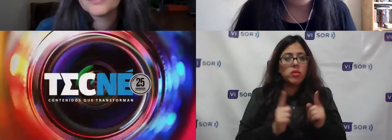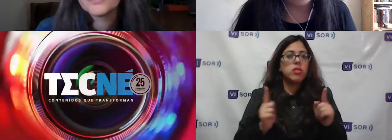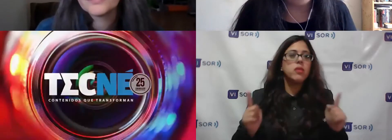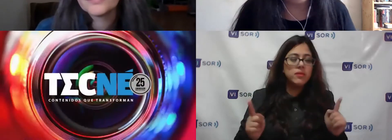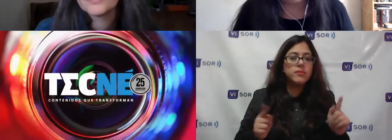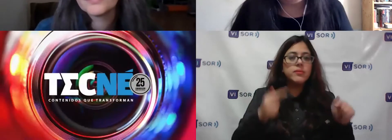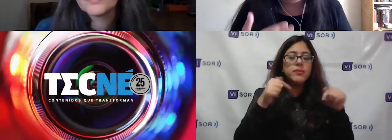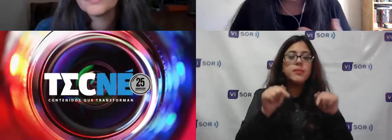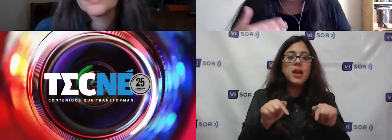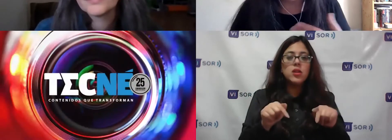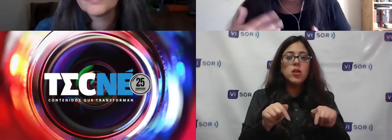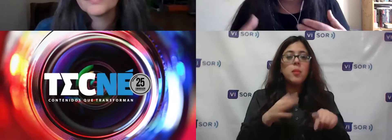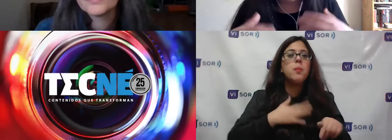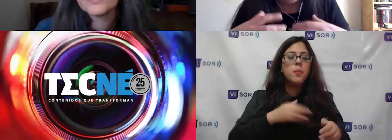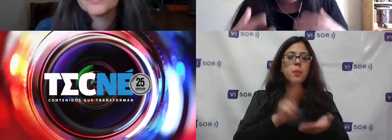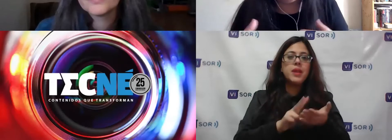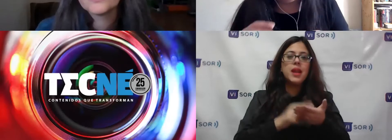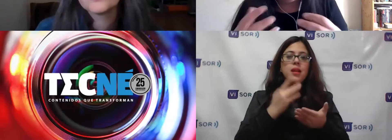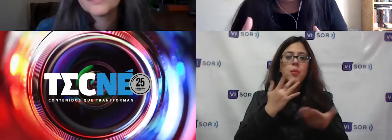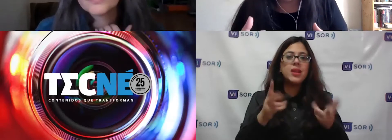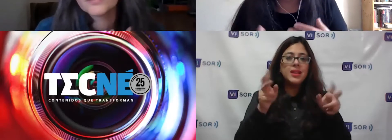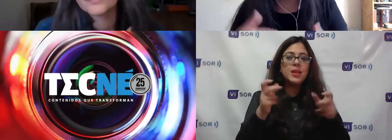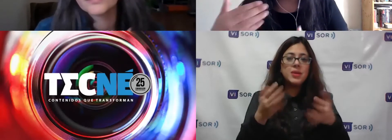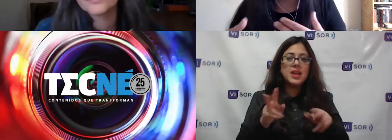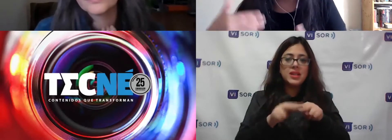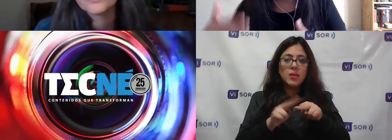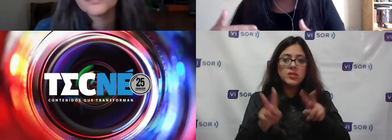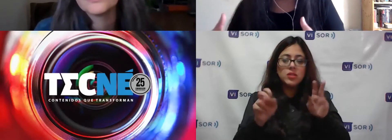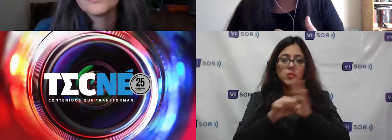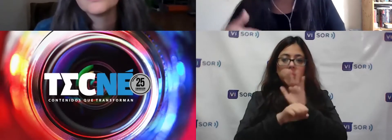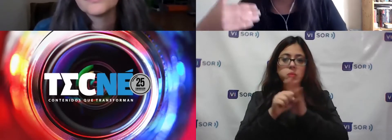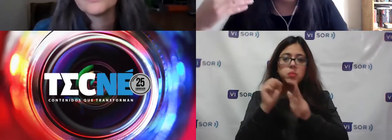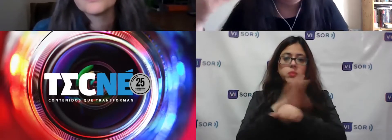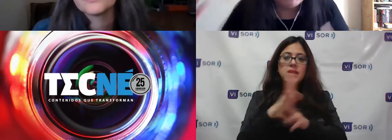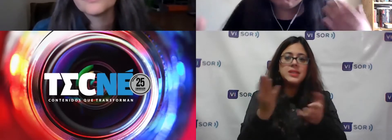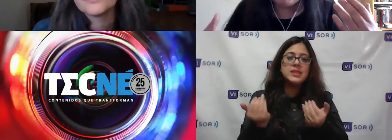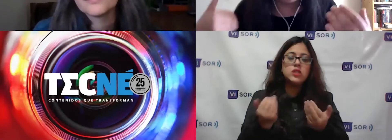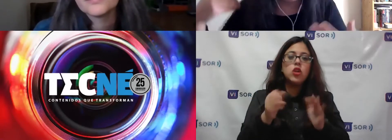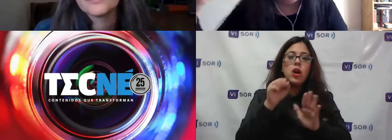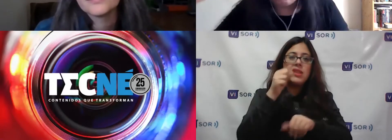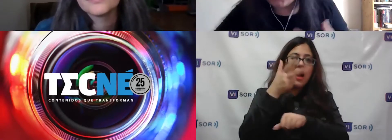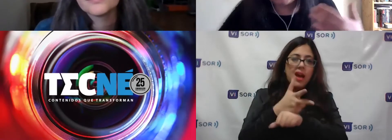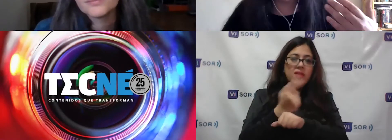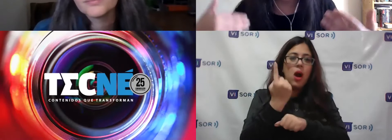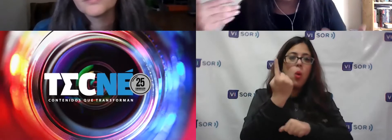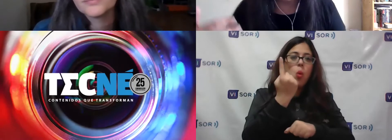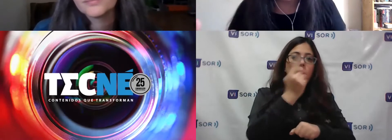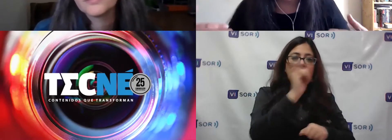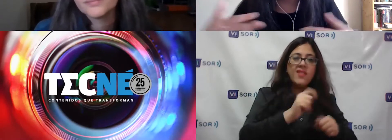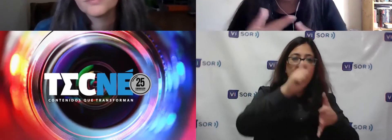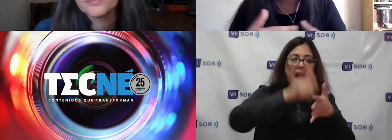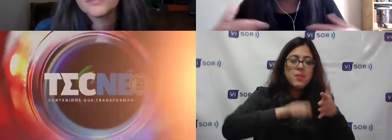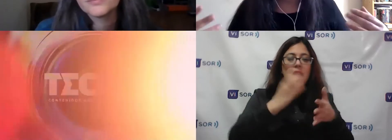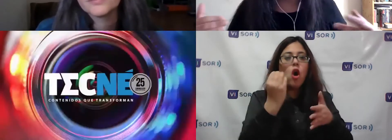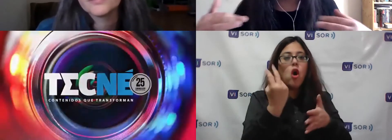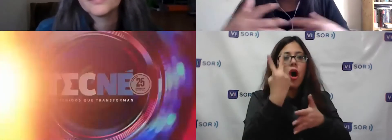es más real porque alguna manera por la dinámica o la lógica de la película necesito grabar no sé una vez al mes cada dos meses entonces